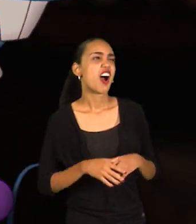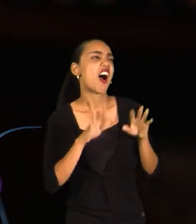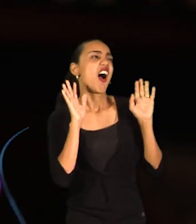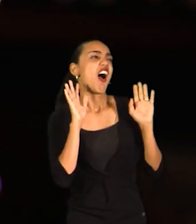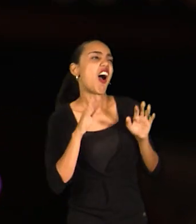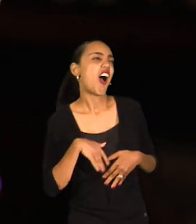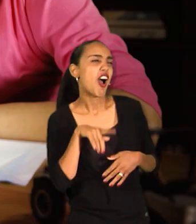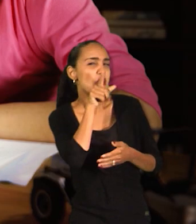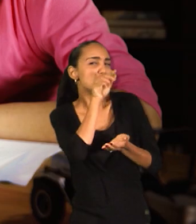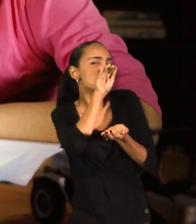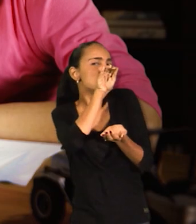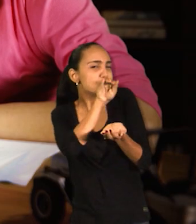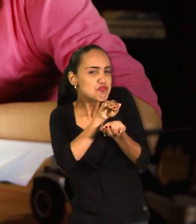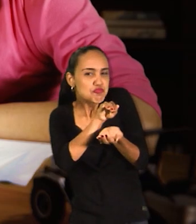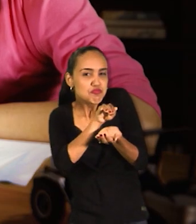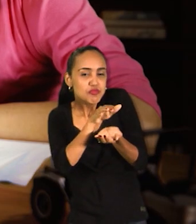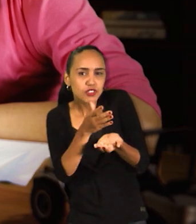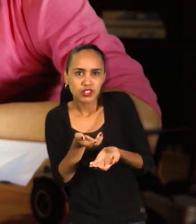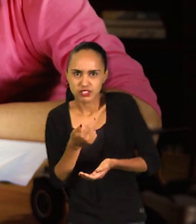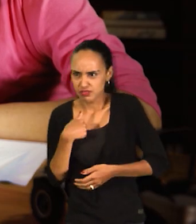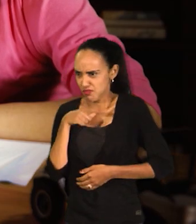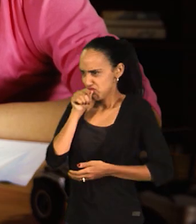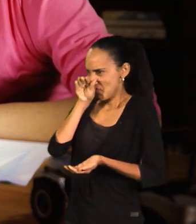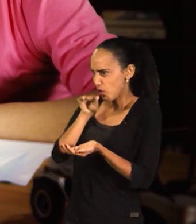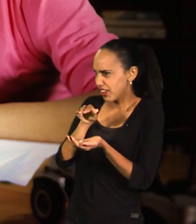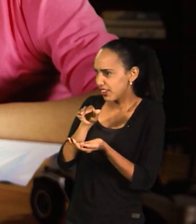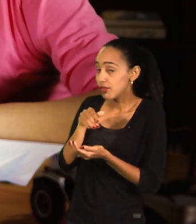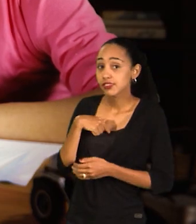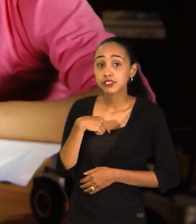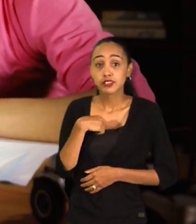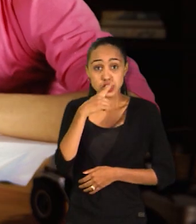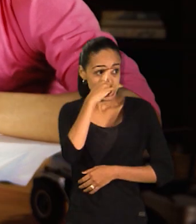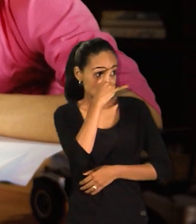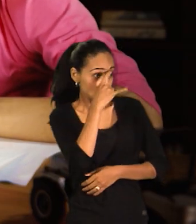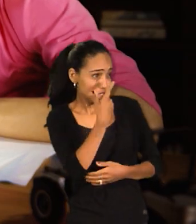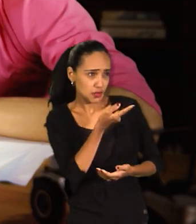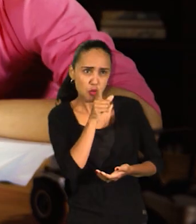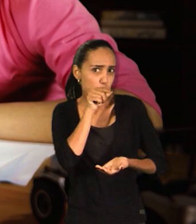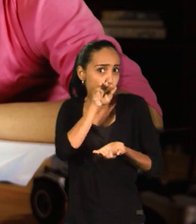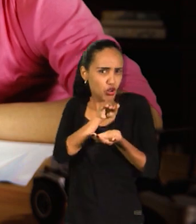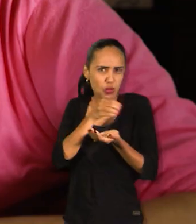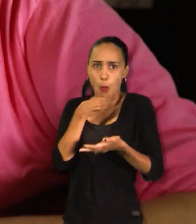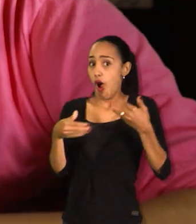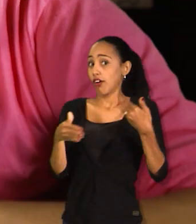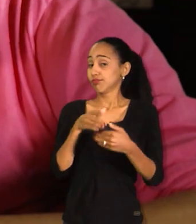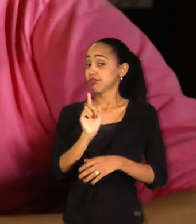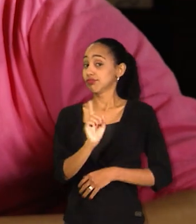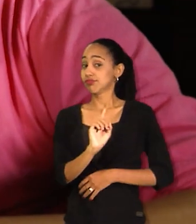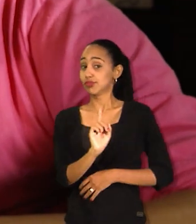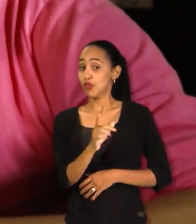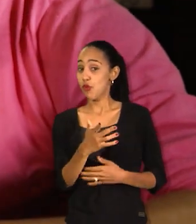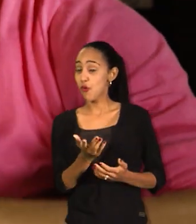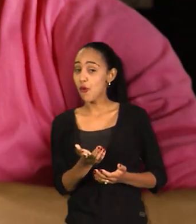¡Ah! ¡Un pollito! ¿Cómo que un pollito? Sí, sí, sí, sí, pero es que este no es un pollito cualquiera. Este quería